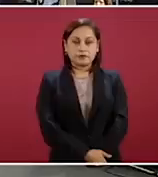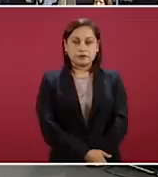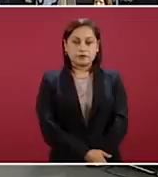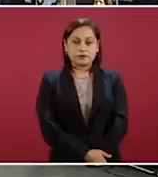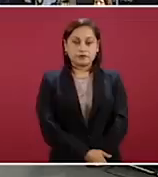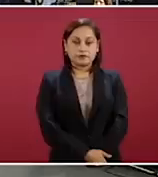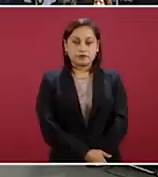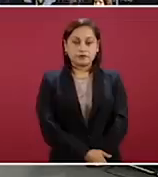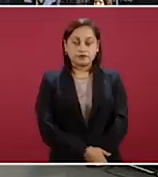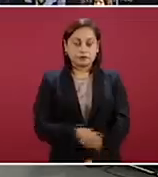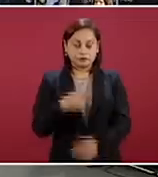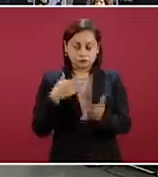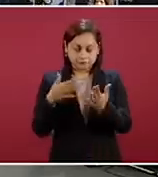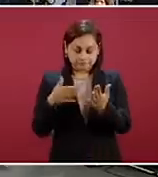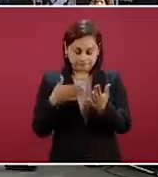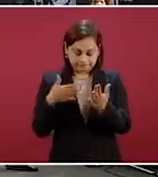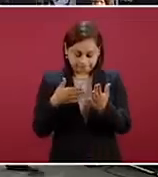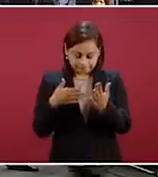Se le